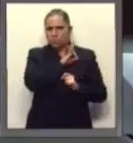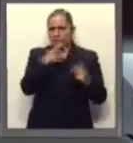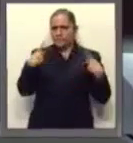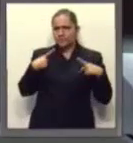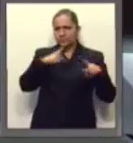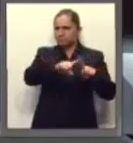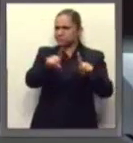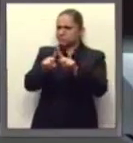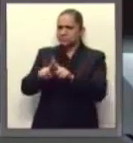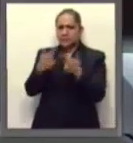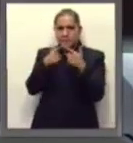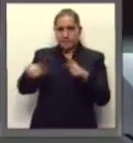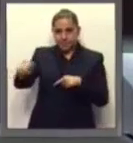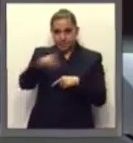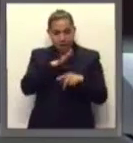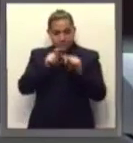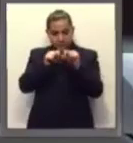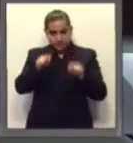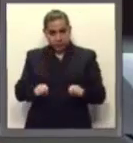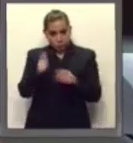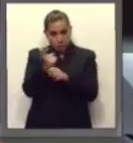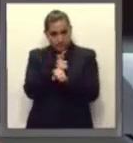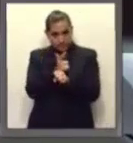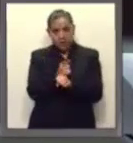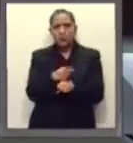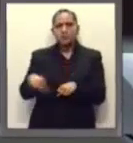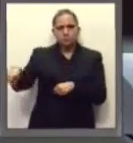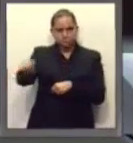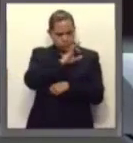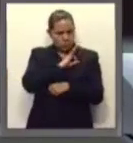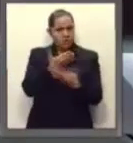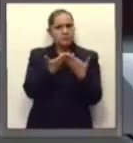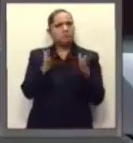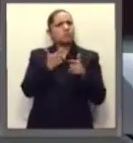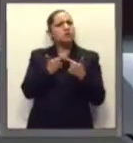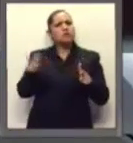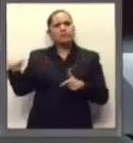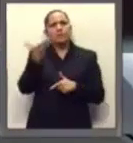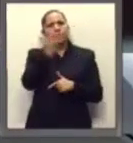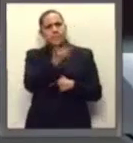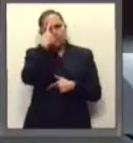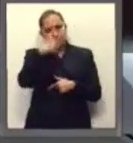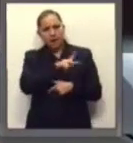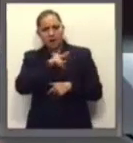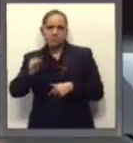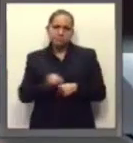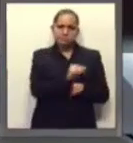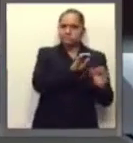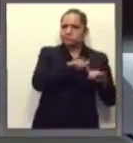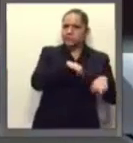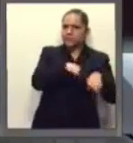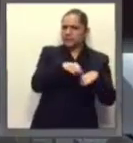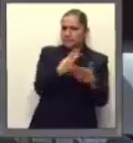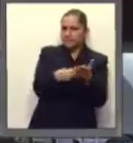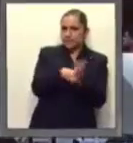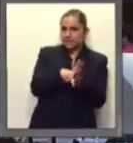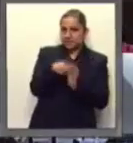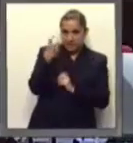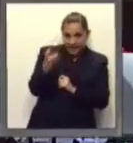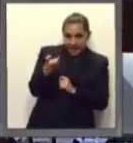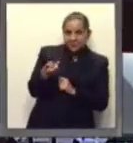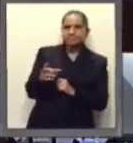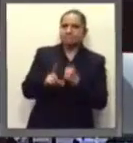licenciatura. Un hecho como este amenaza el proyecto de las normales y normales rurales, que